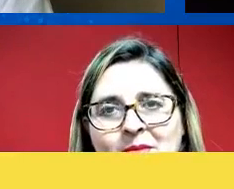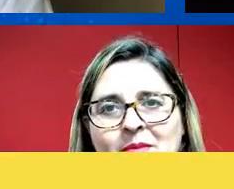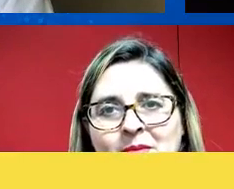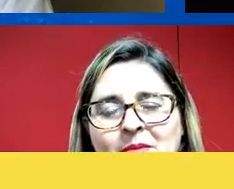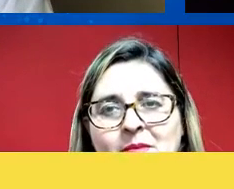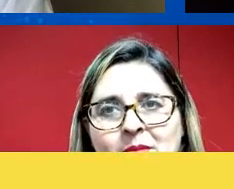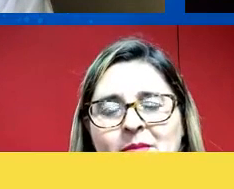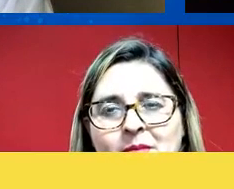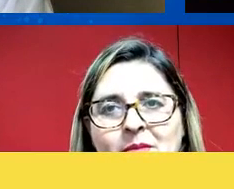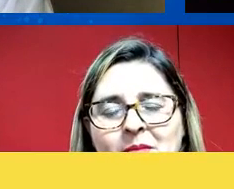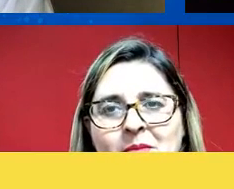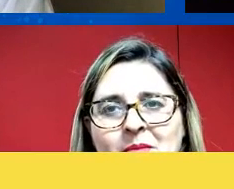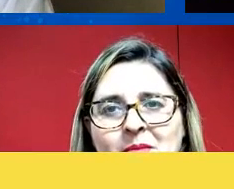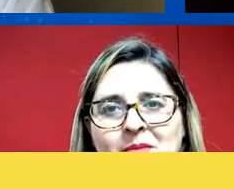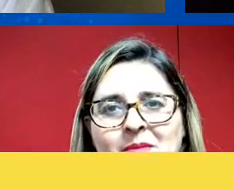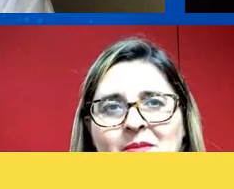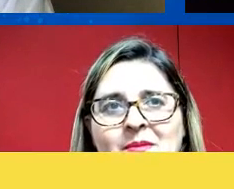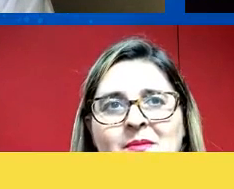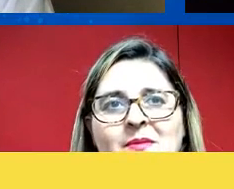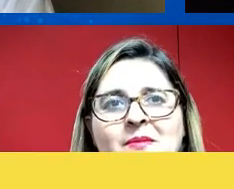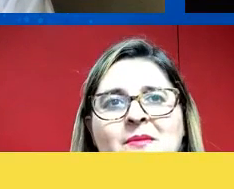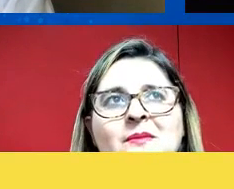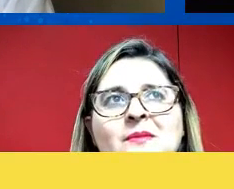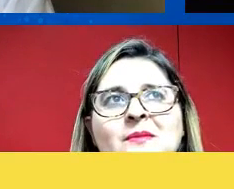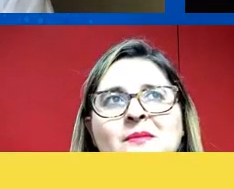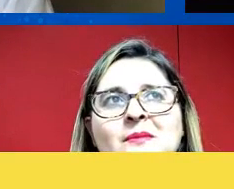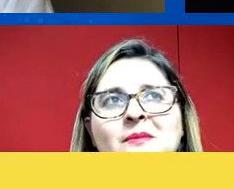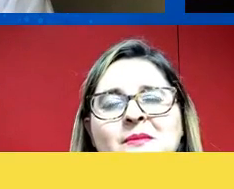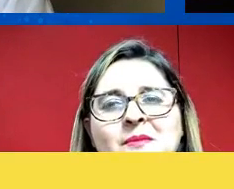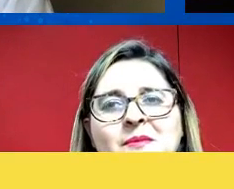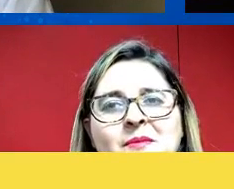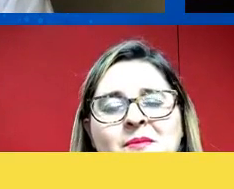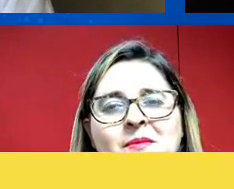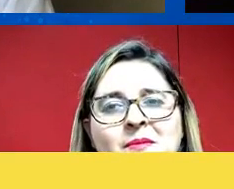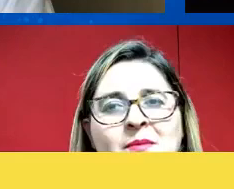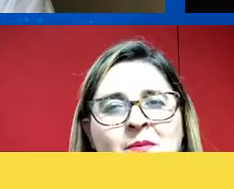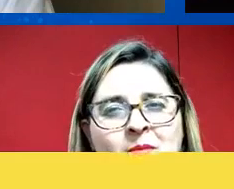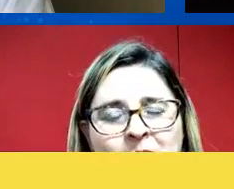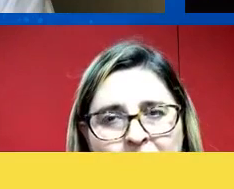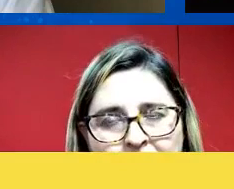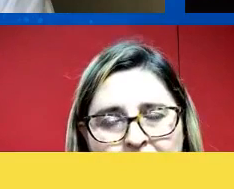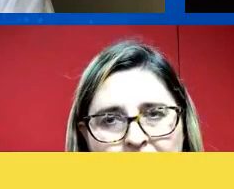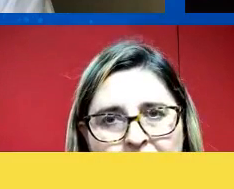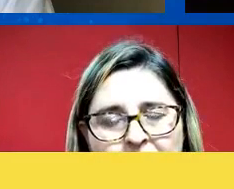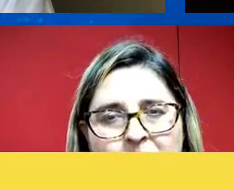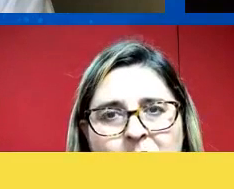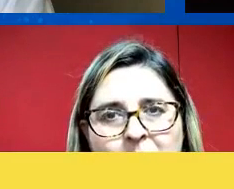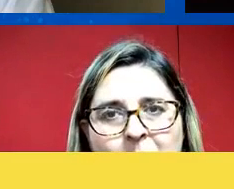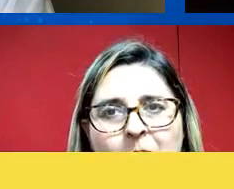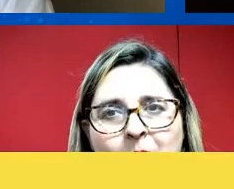Yo también creo que existe vida, pero no soy tan optimista en el sentido de que